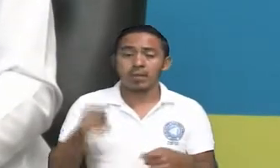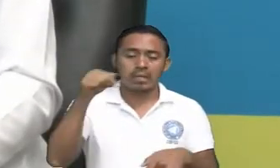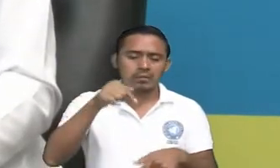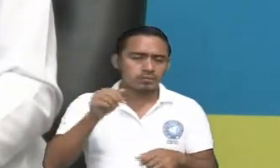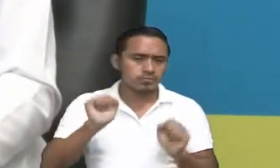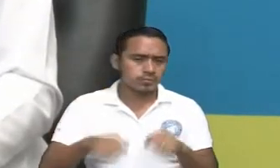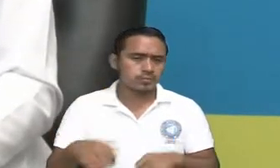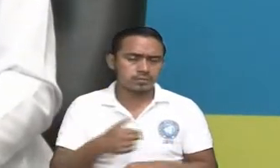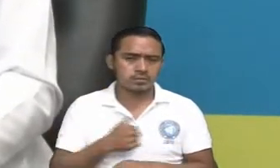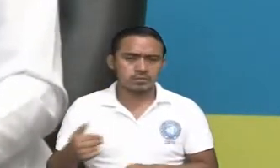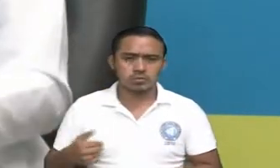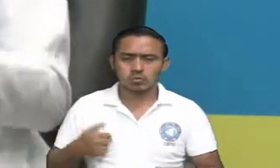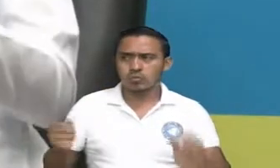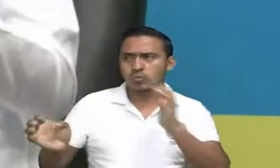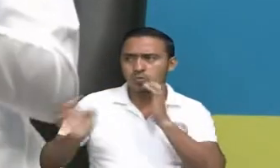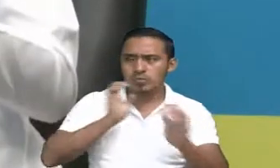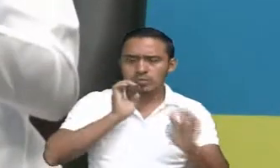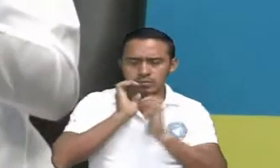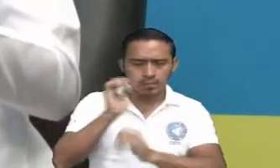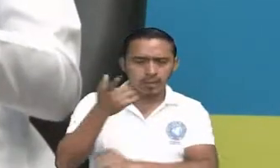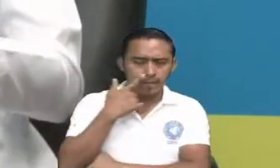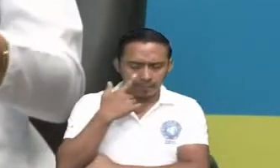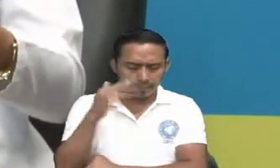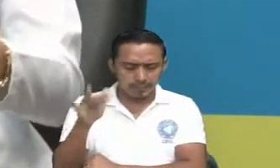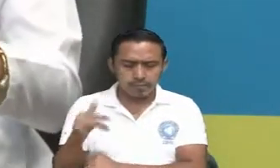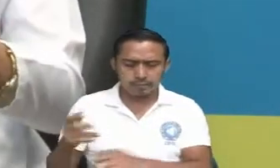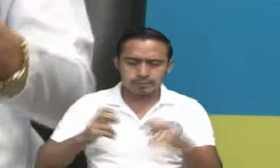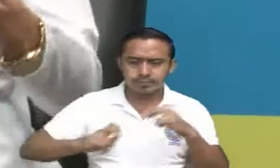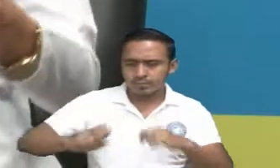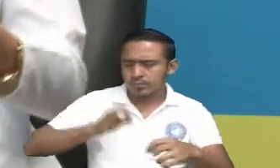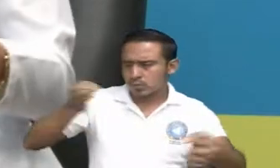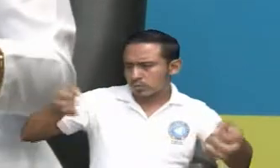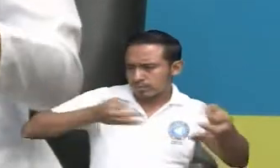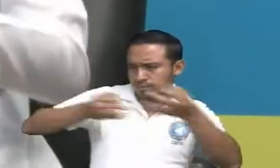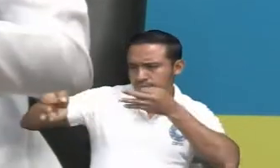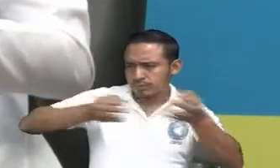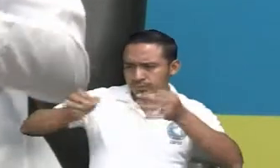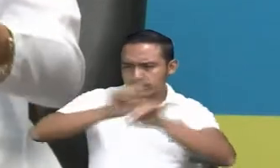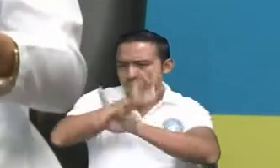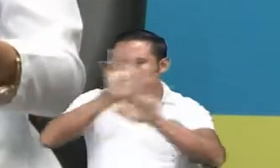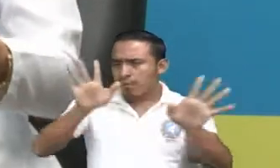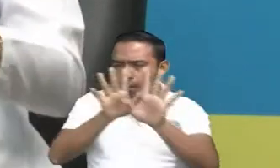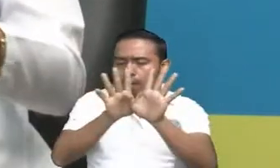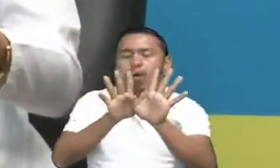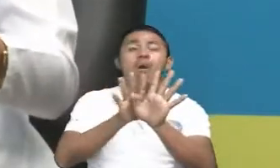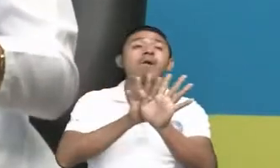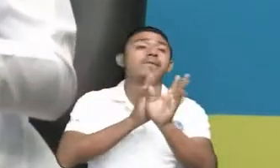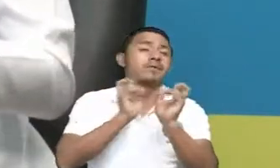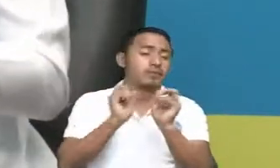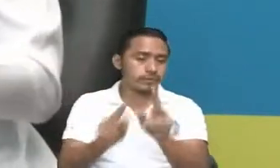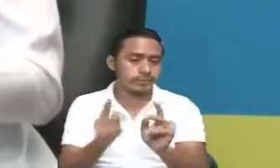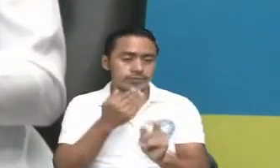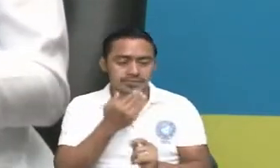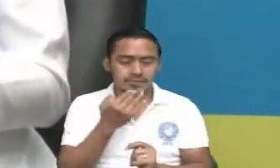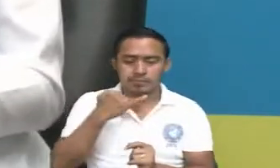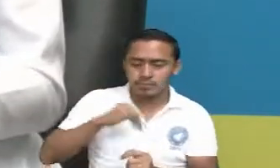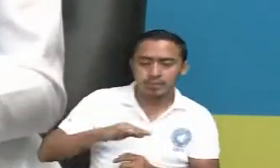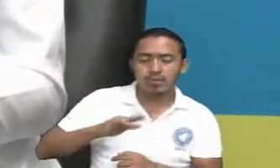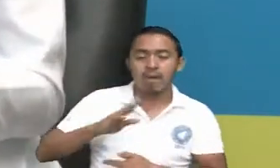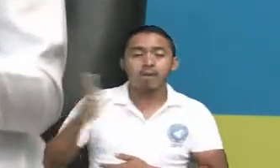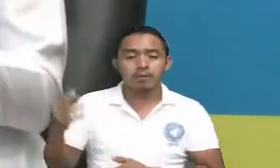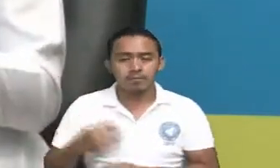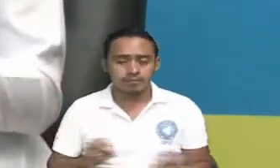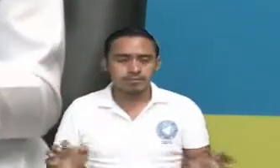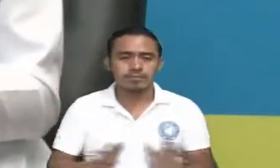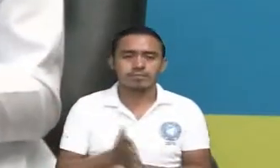con la pareja. Entonces, mira, yo veo que está pasando esto y esto, aclárame. Esto está bien, está mal. Otras cosas, ¿verdad?, que se podrían abordar